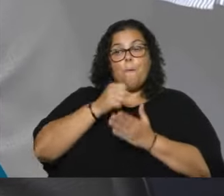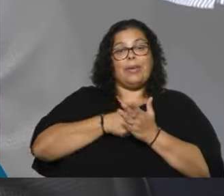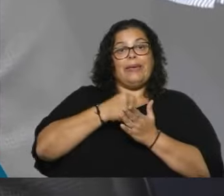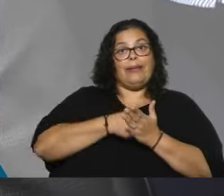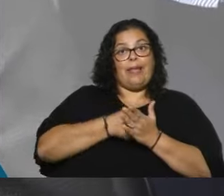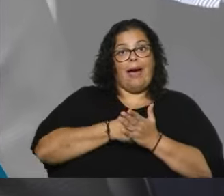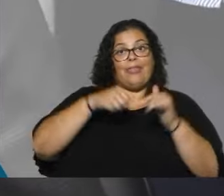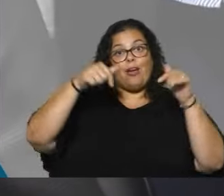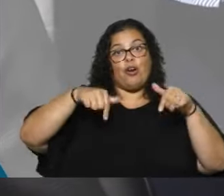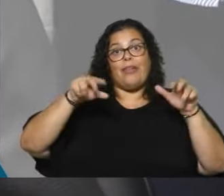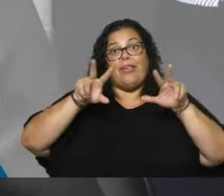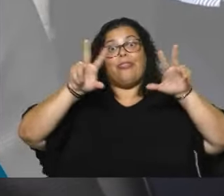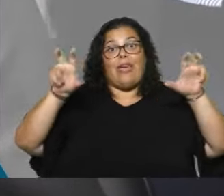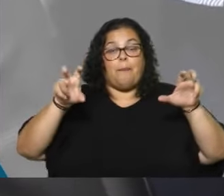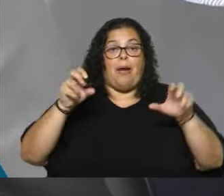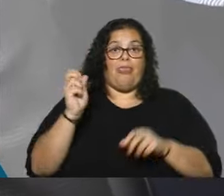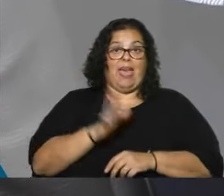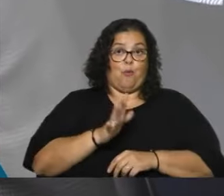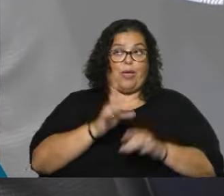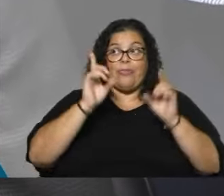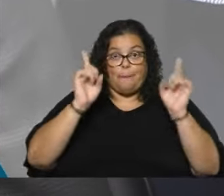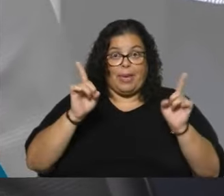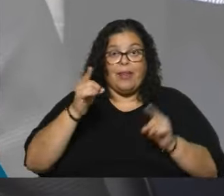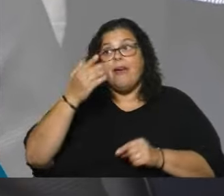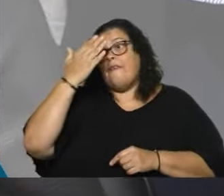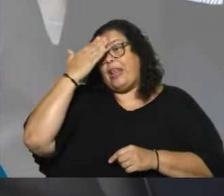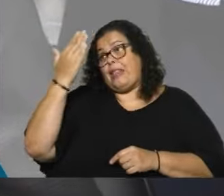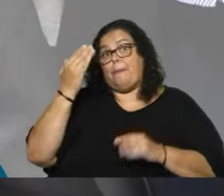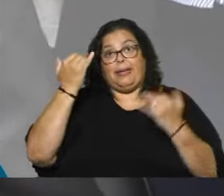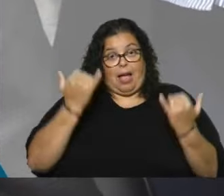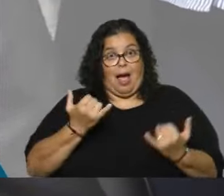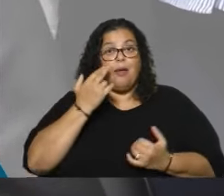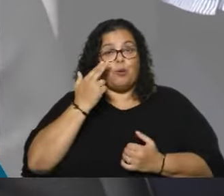con este serio problema de la deuda y no buscaron la solución a este problema.